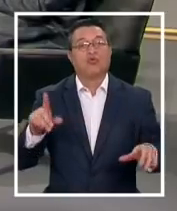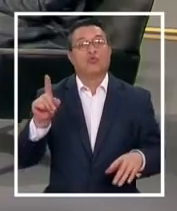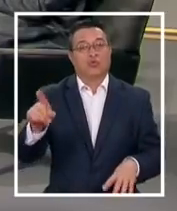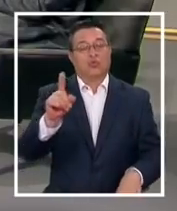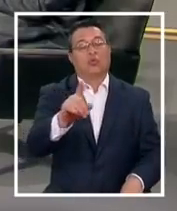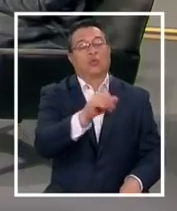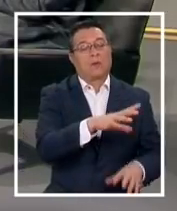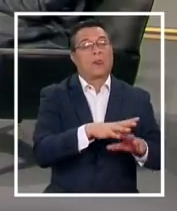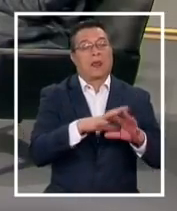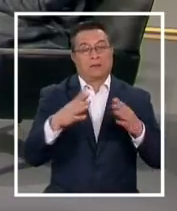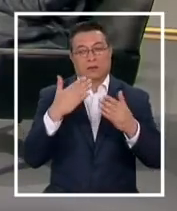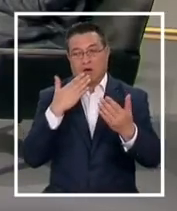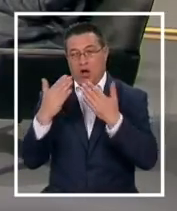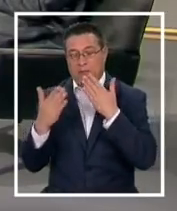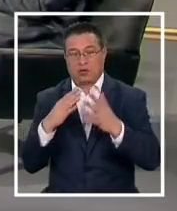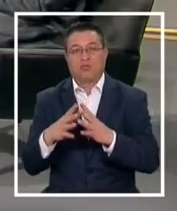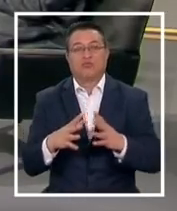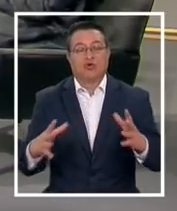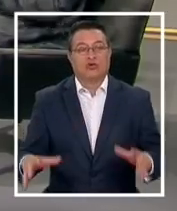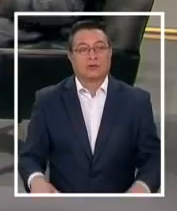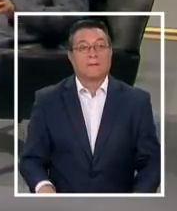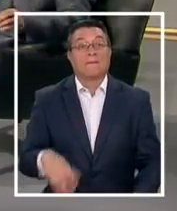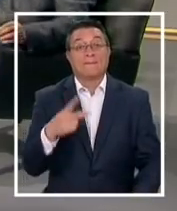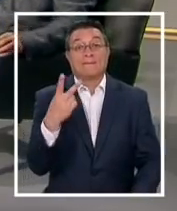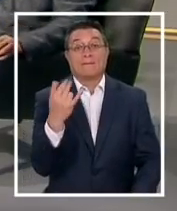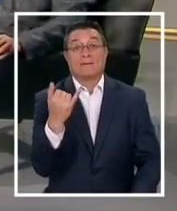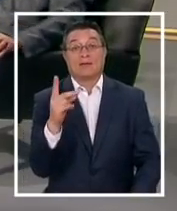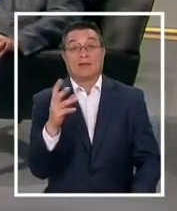lados y en muchas conversaciones. ¿Señor Vidal?